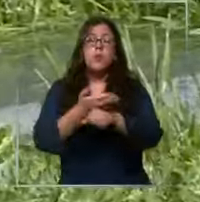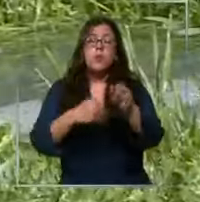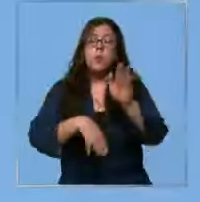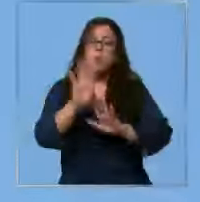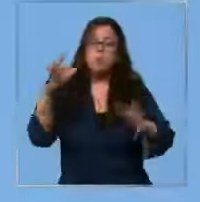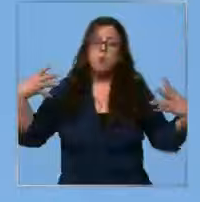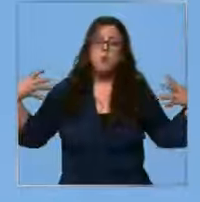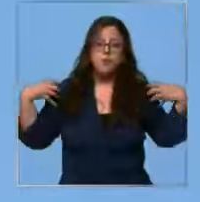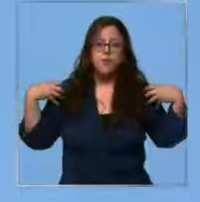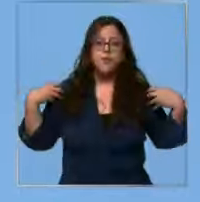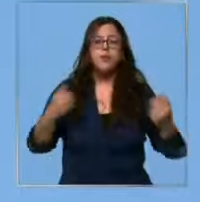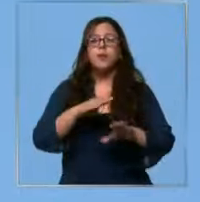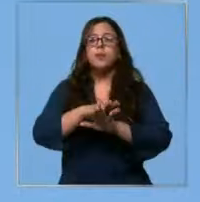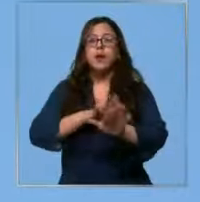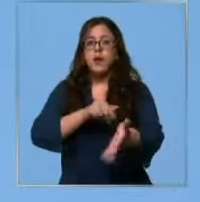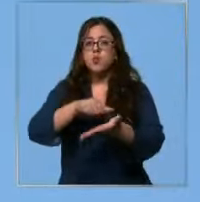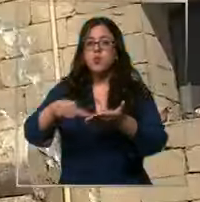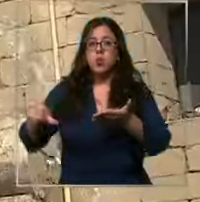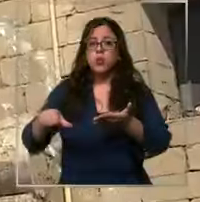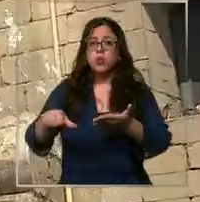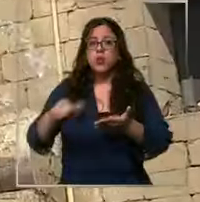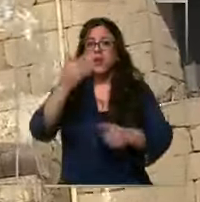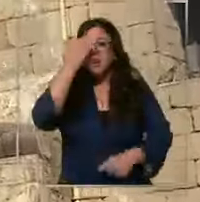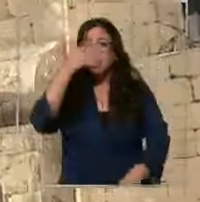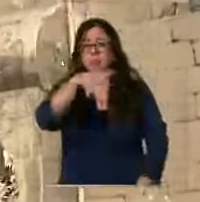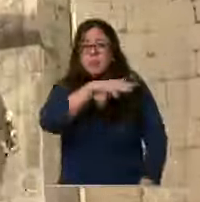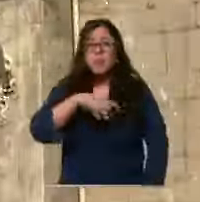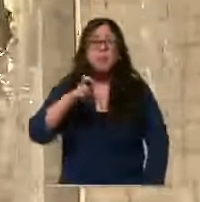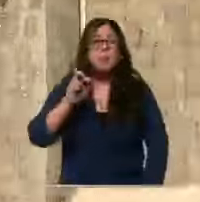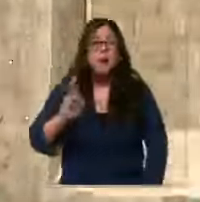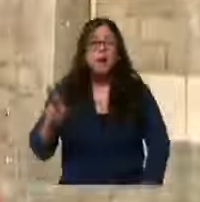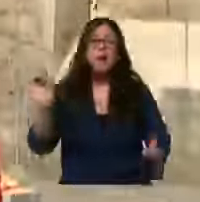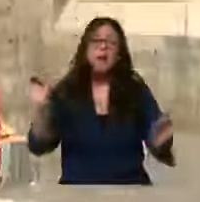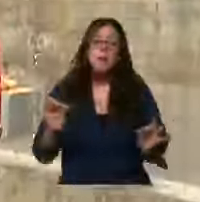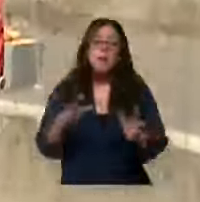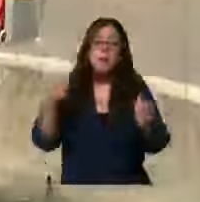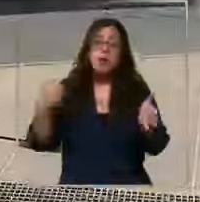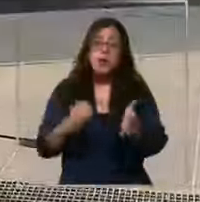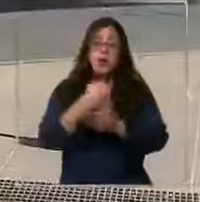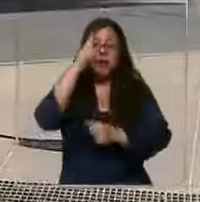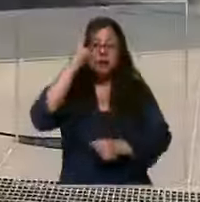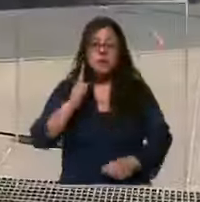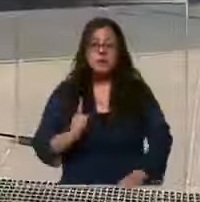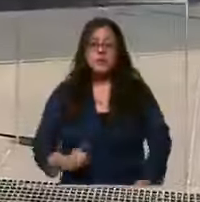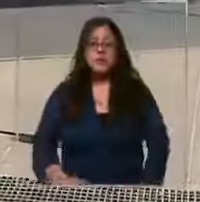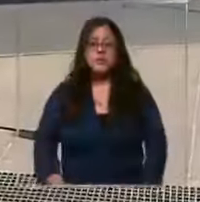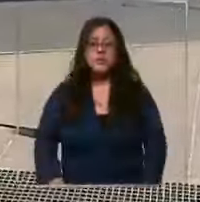responsabilidad para evitar multas, malos ratos y, peor aún, un posible accidente.